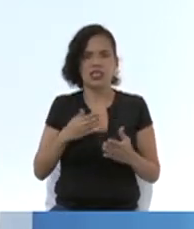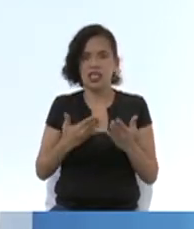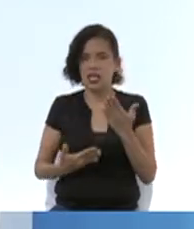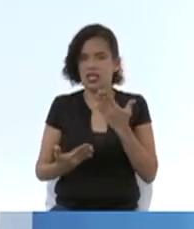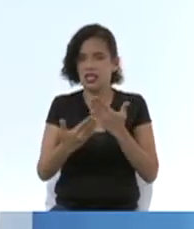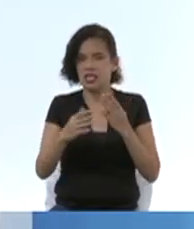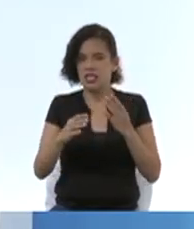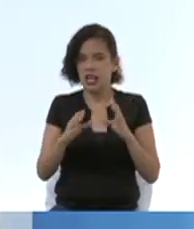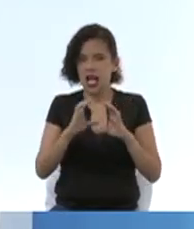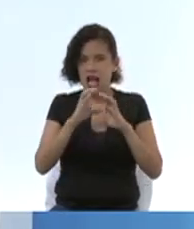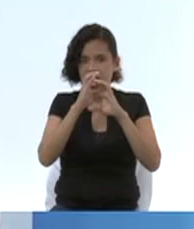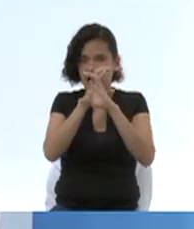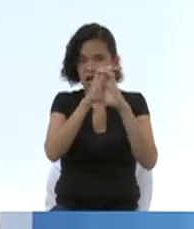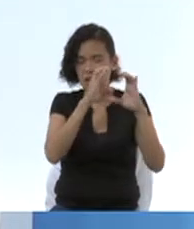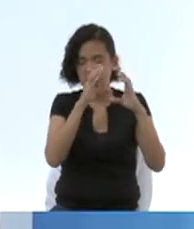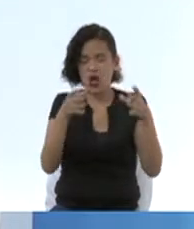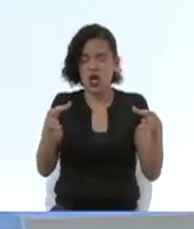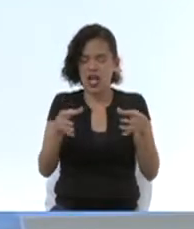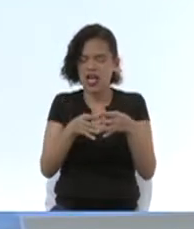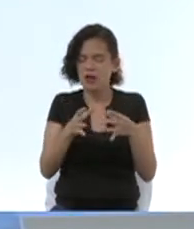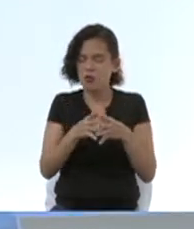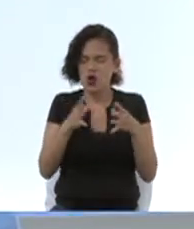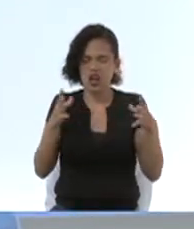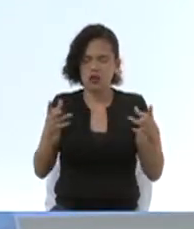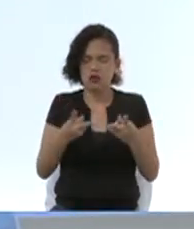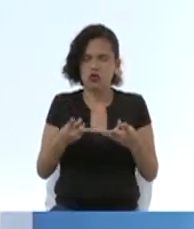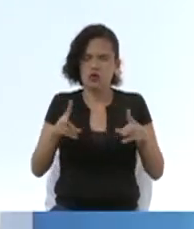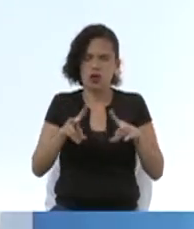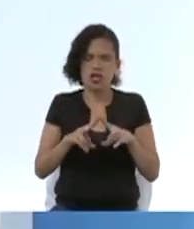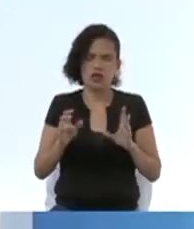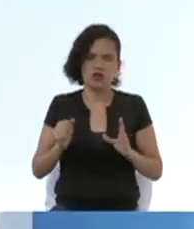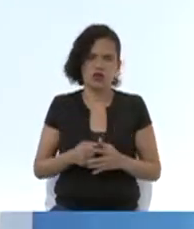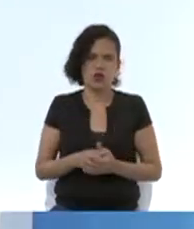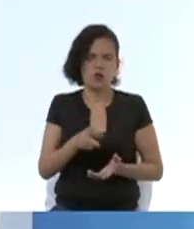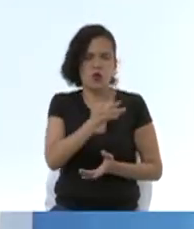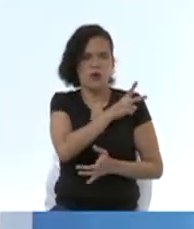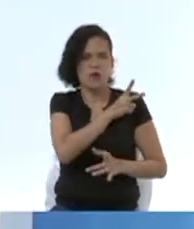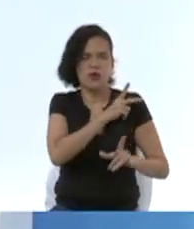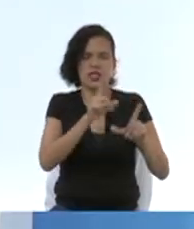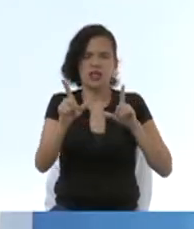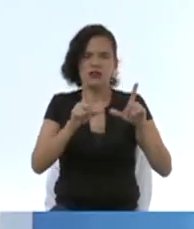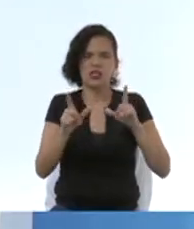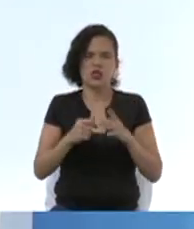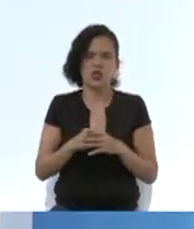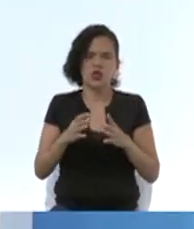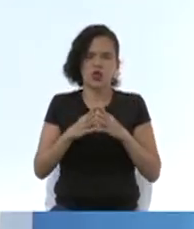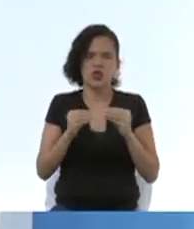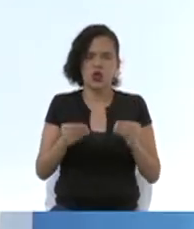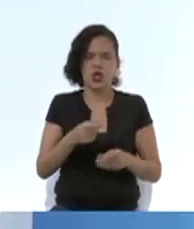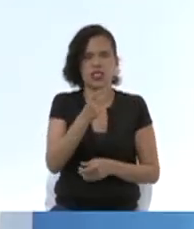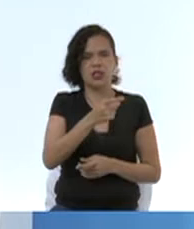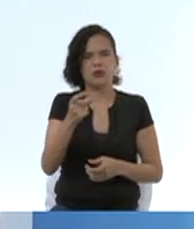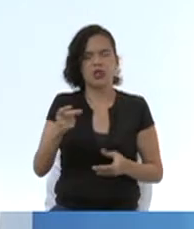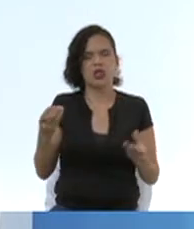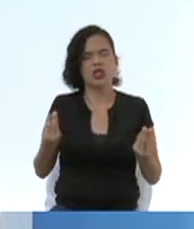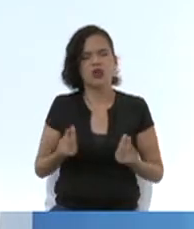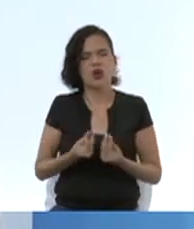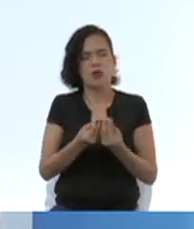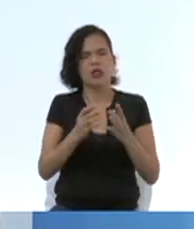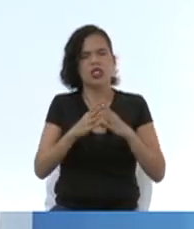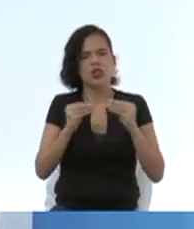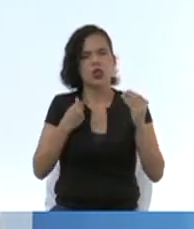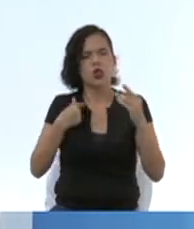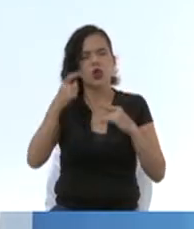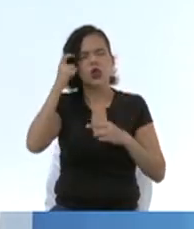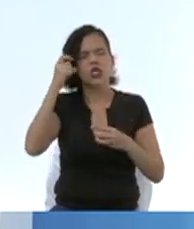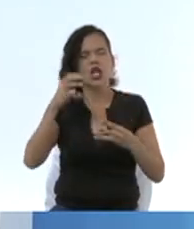un equipo grandioso, valioso, como también es el canal Vive TV, toda esa gente que nos acompaña día a día